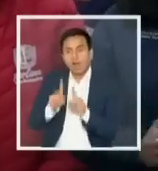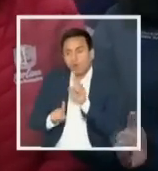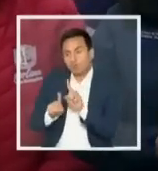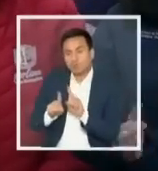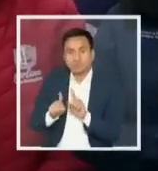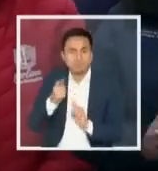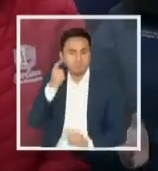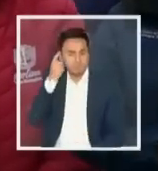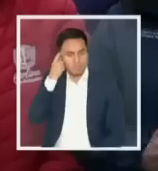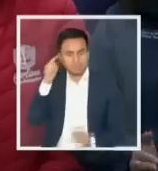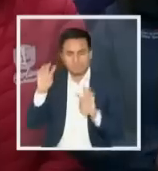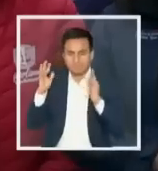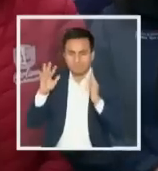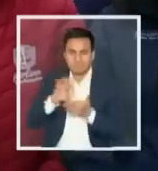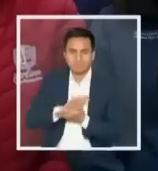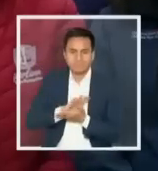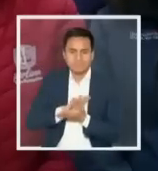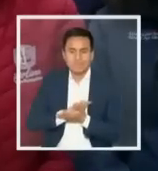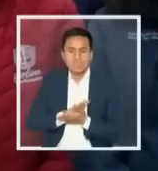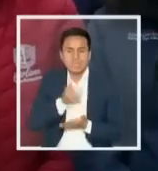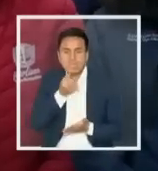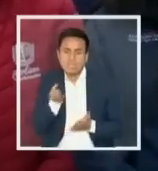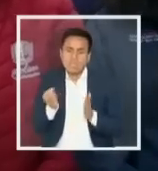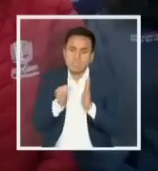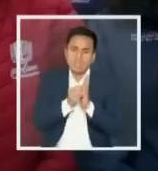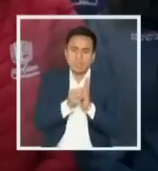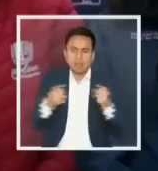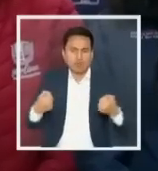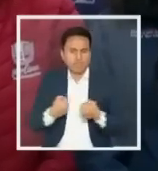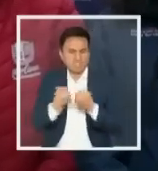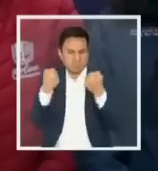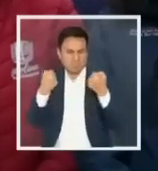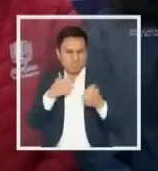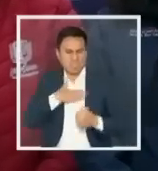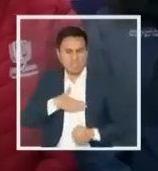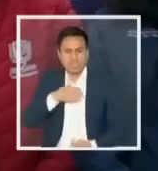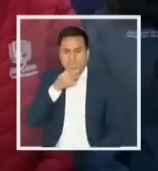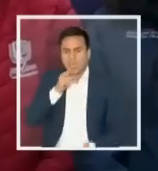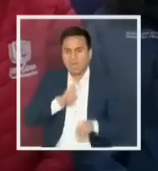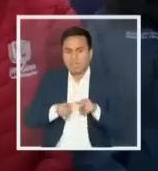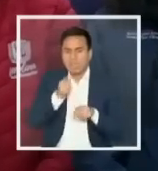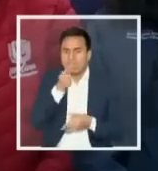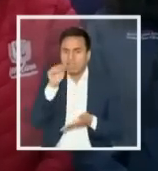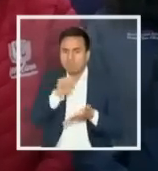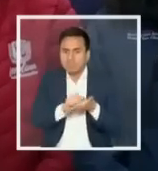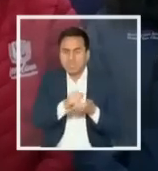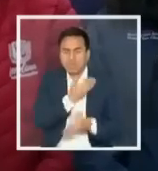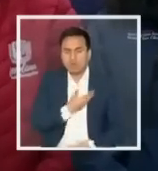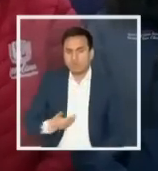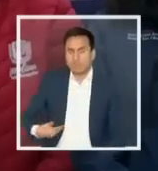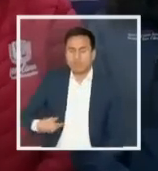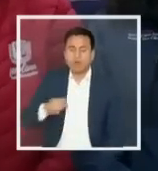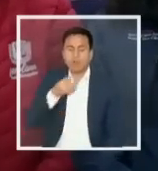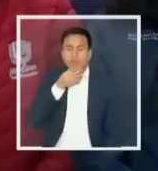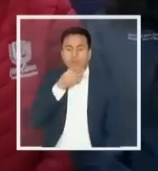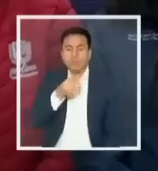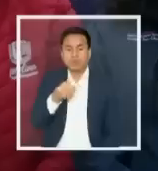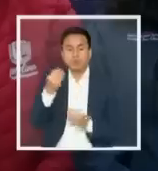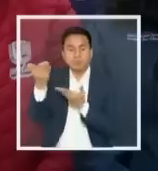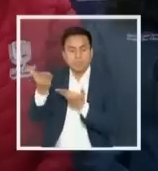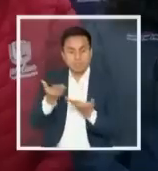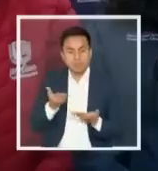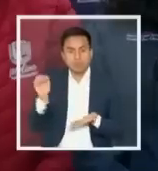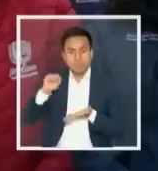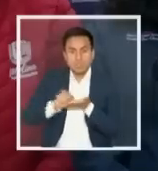A veces hay quienes parecieran querer instalar una contradicción entre quienes hacen las denuncias y el gobierno. Yo le digo,